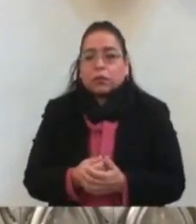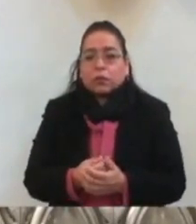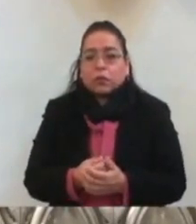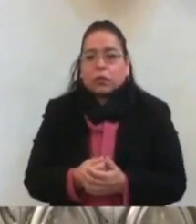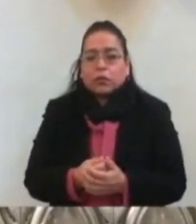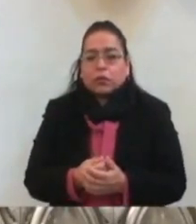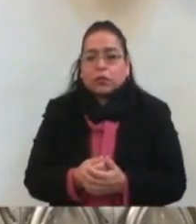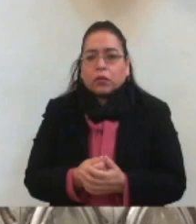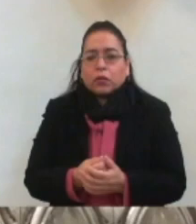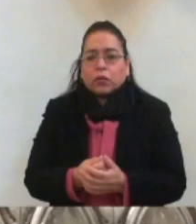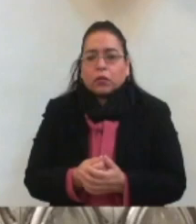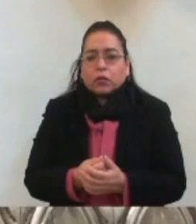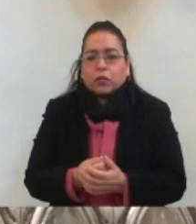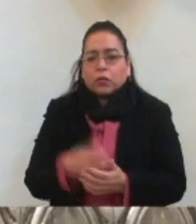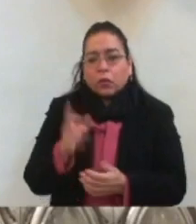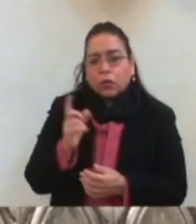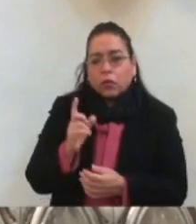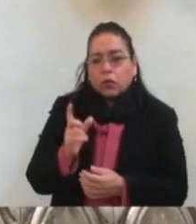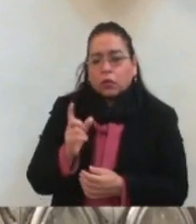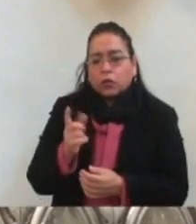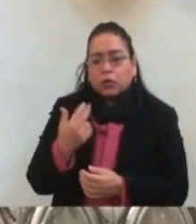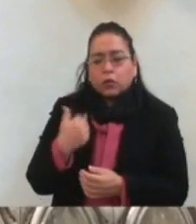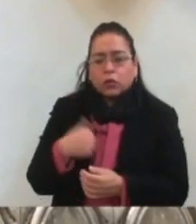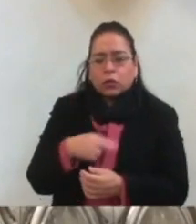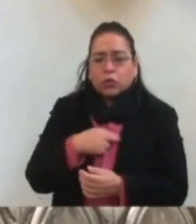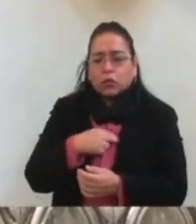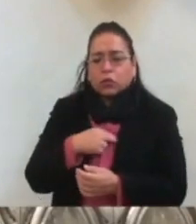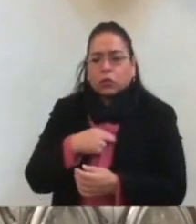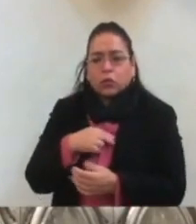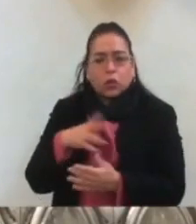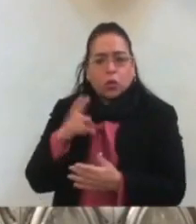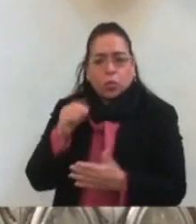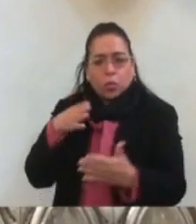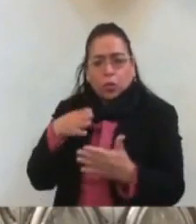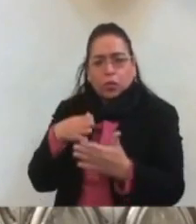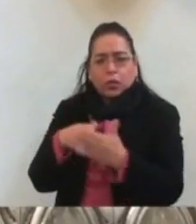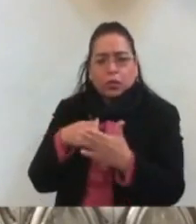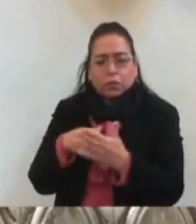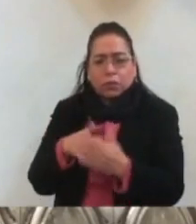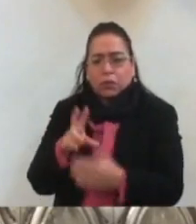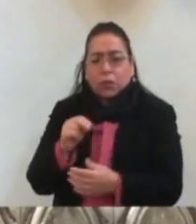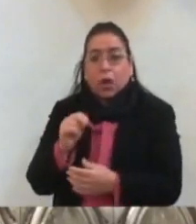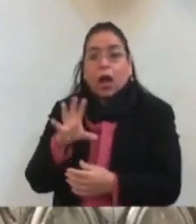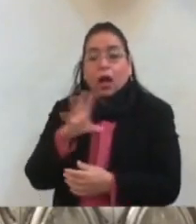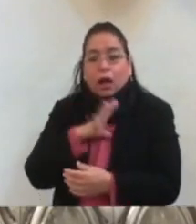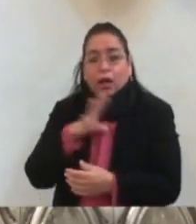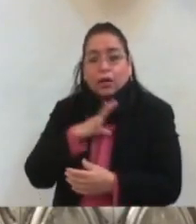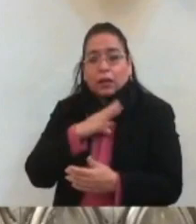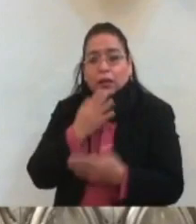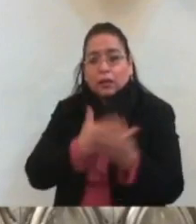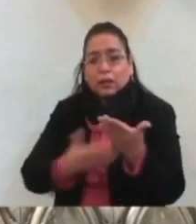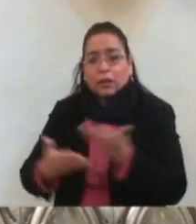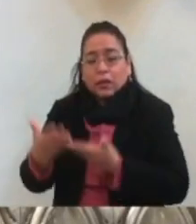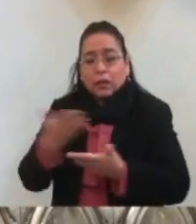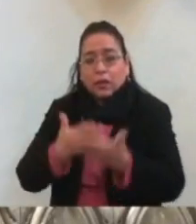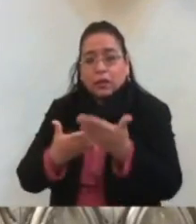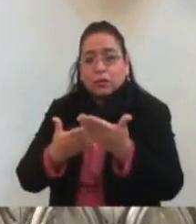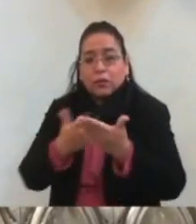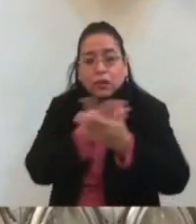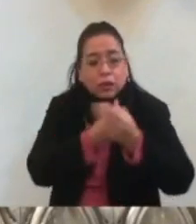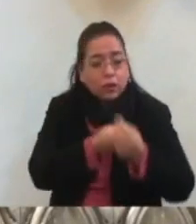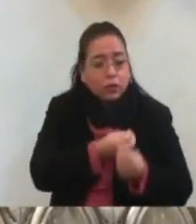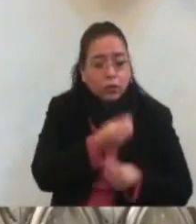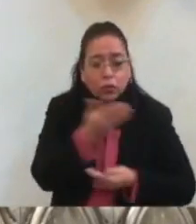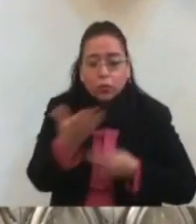límite porque ama cuando uno comparte porque quiere